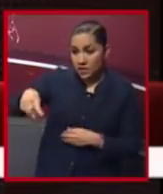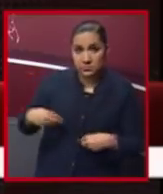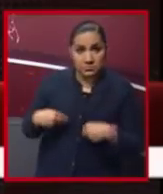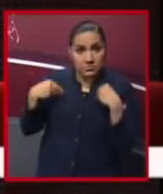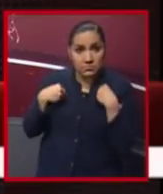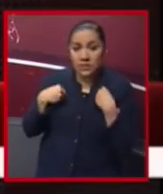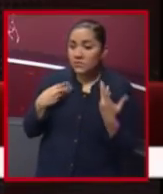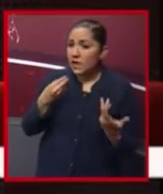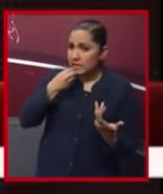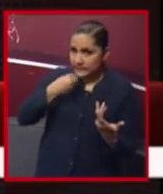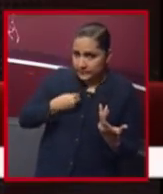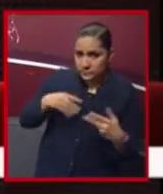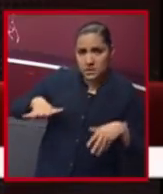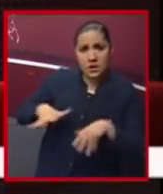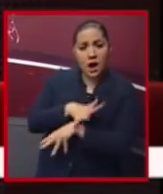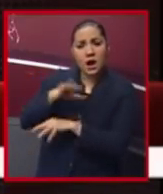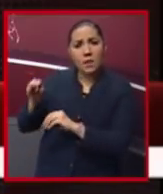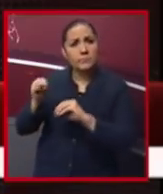ejecutados,